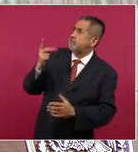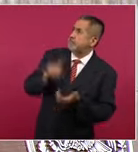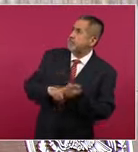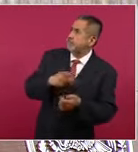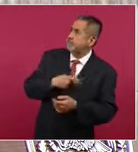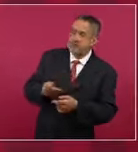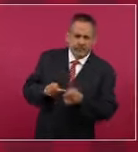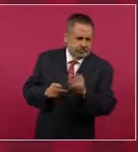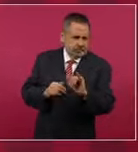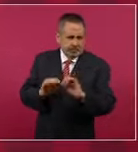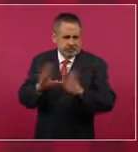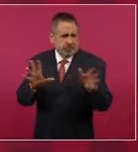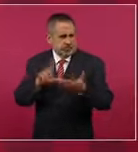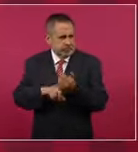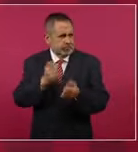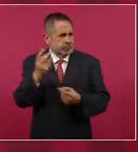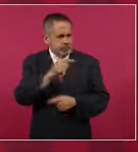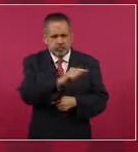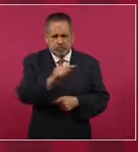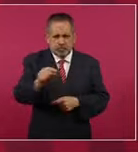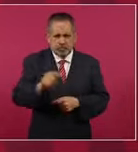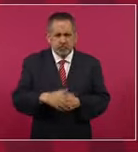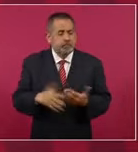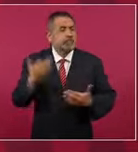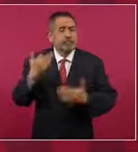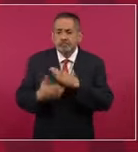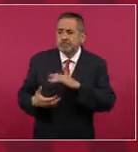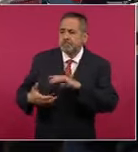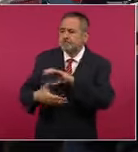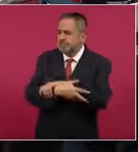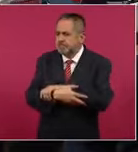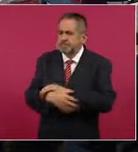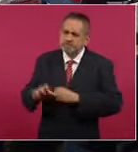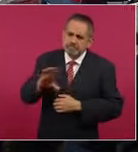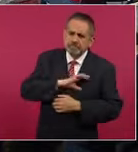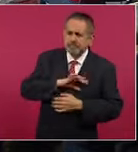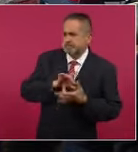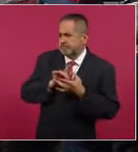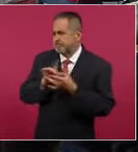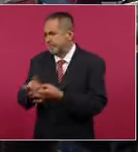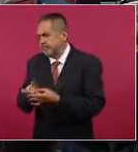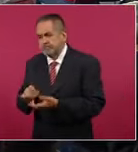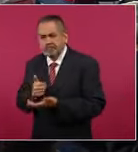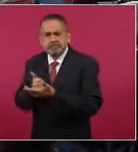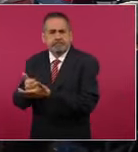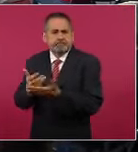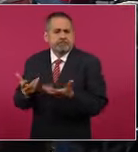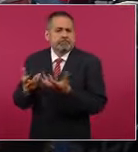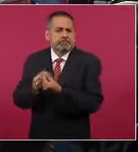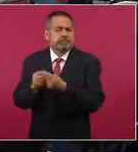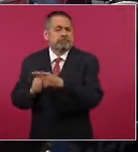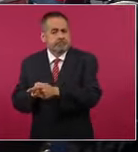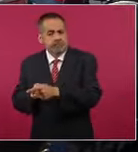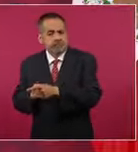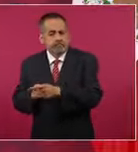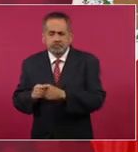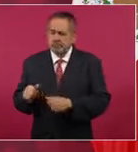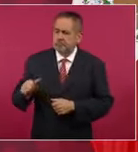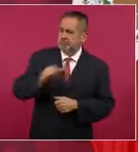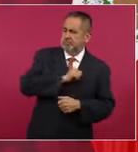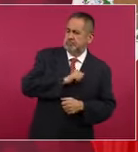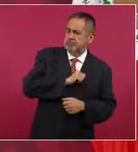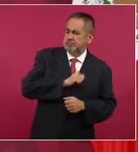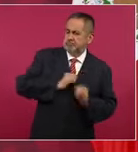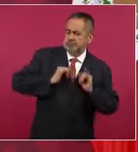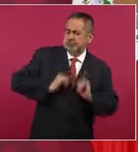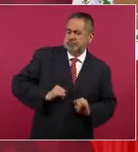Quien no es fraterno, quien no es solidario, quien es individualista,